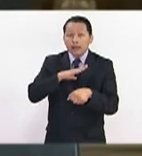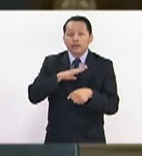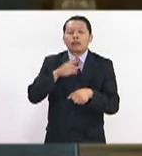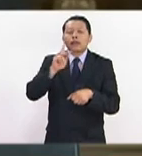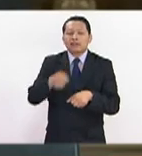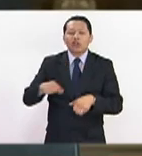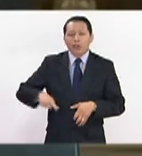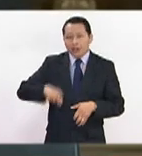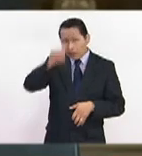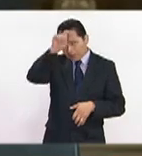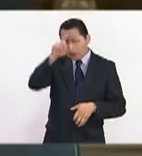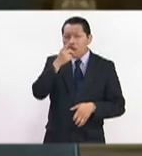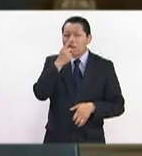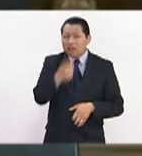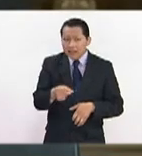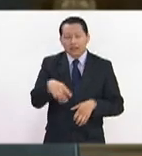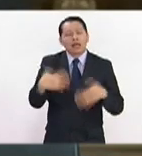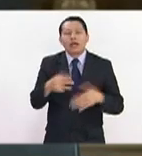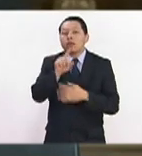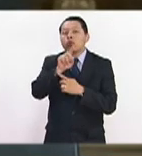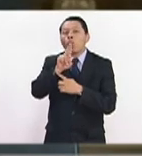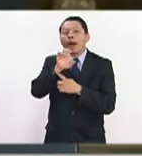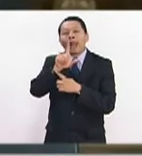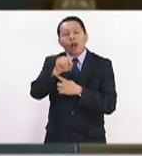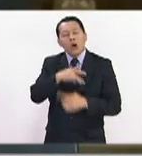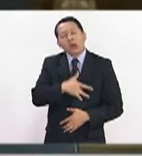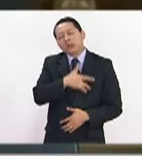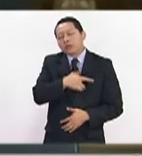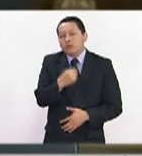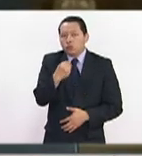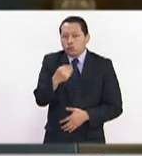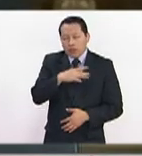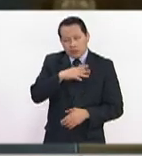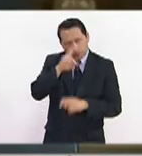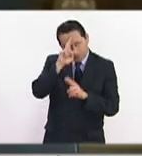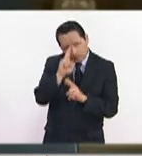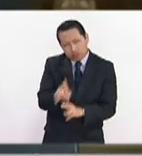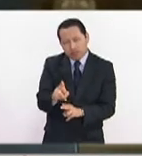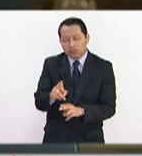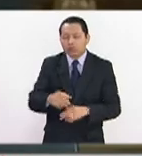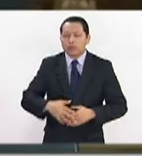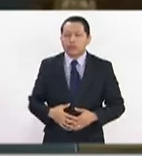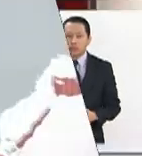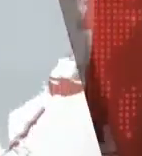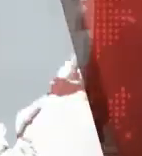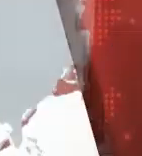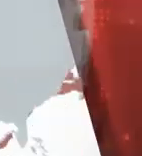gobierno egipcio decretó duelo nacional de 3 días en honor a las víctimas del ataque.